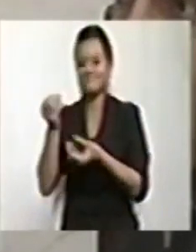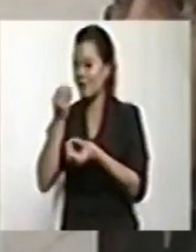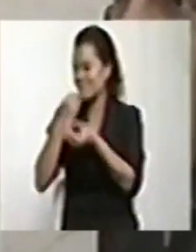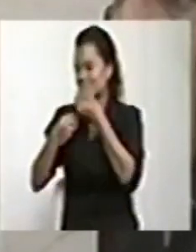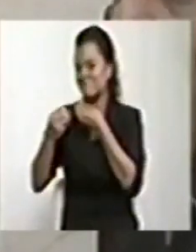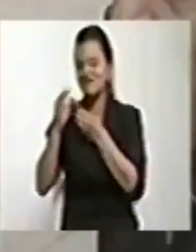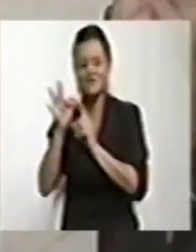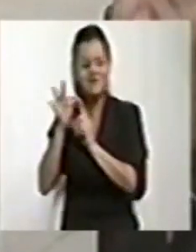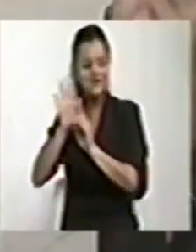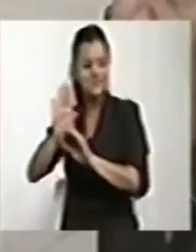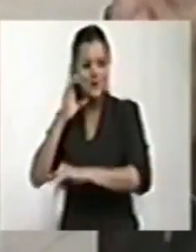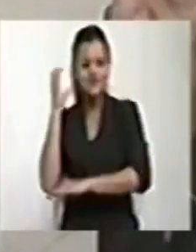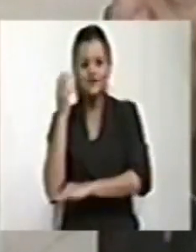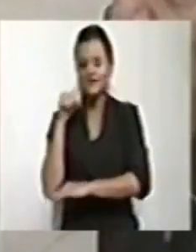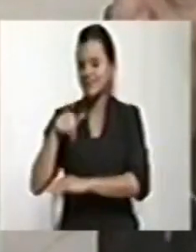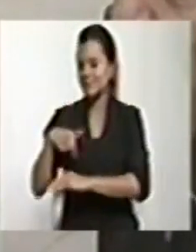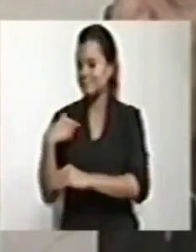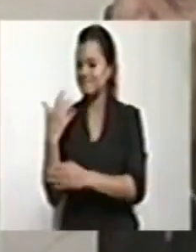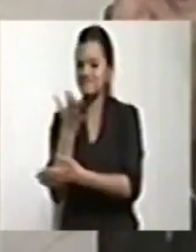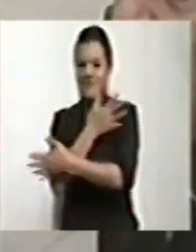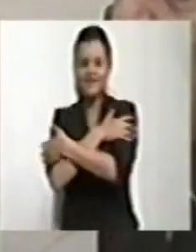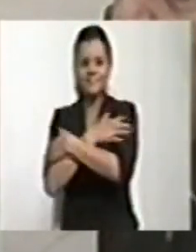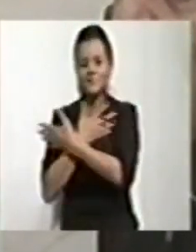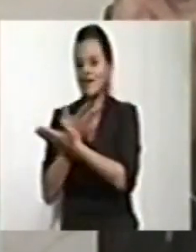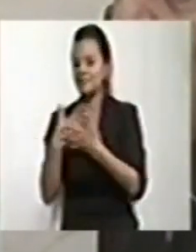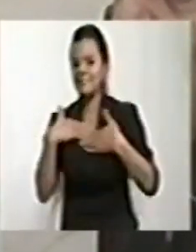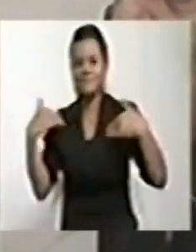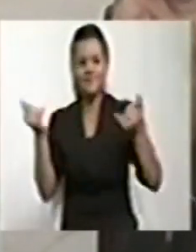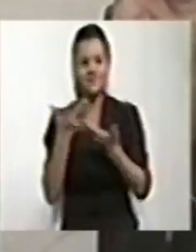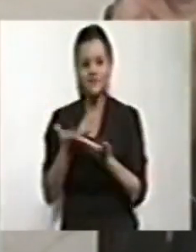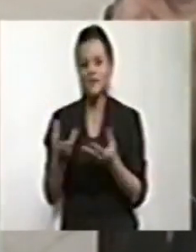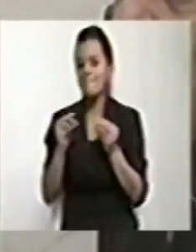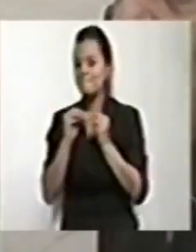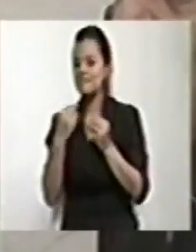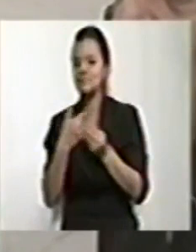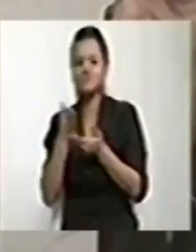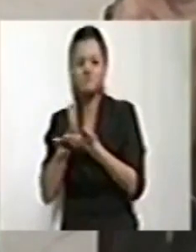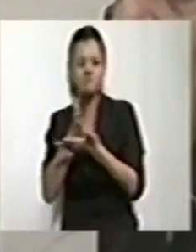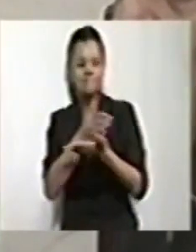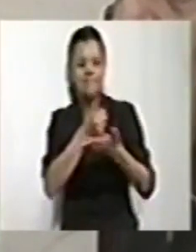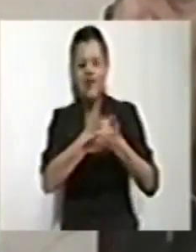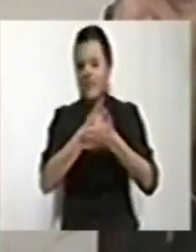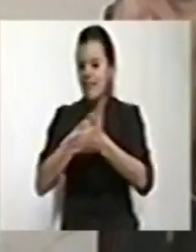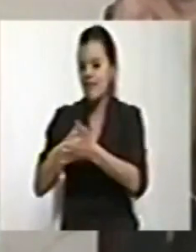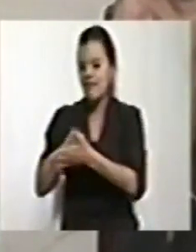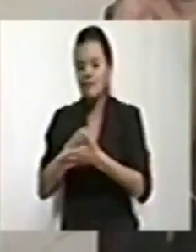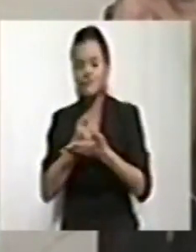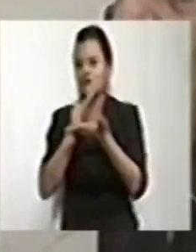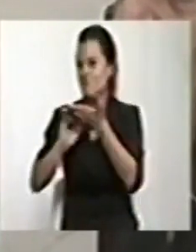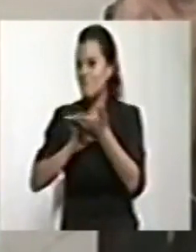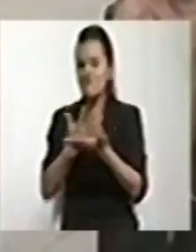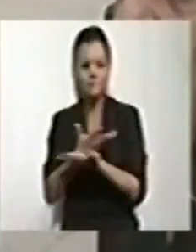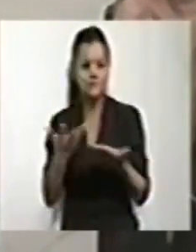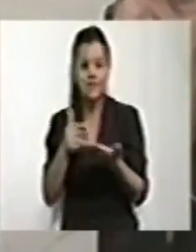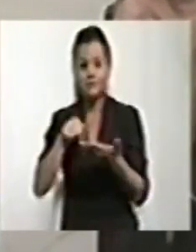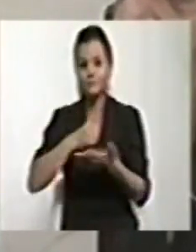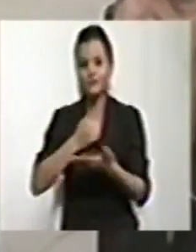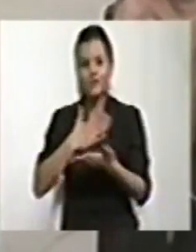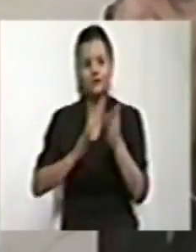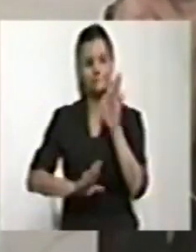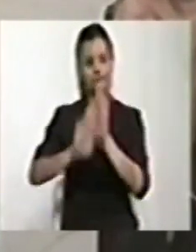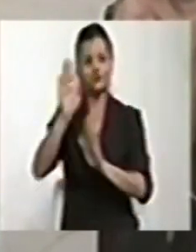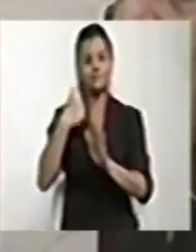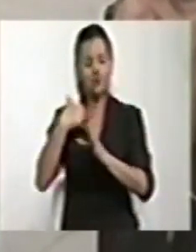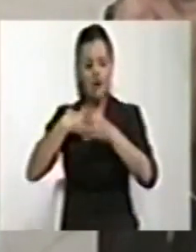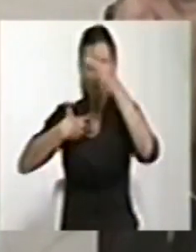aquejan y, sobre todo, ahondar en la discusión en torno a las soluciones. Ha sido una oportunidad de crecimiento. Aprendí